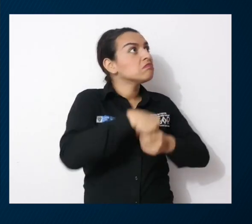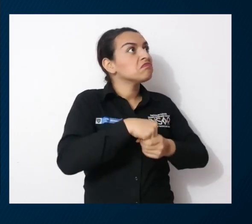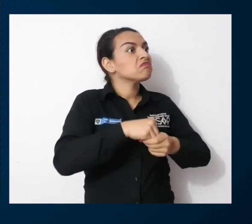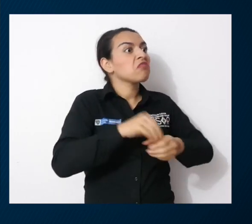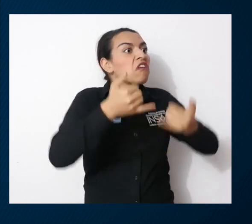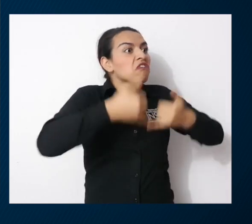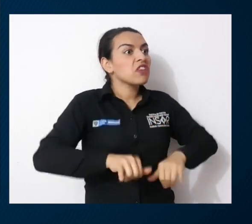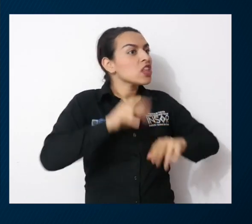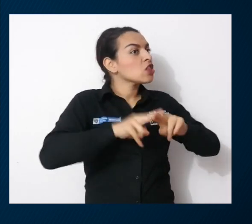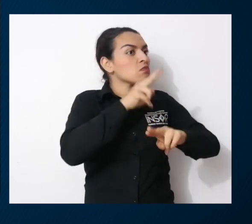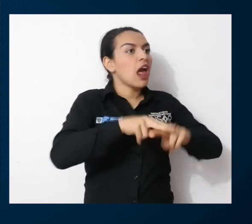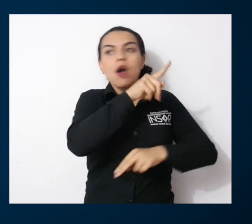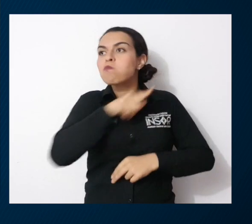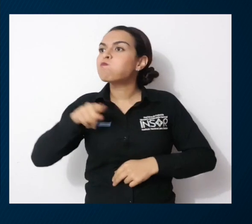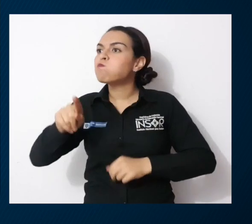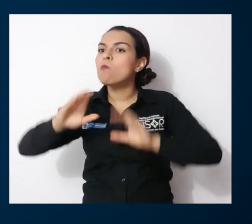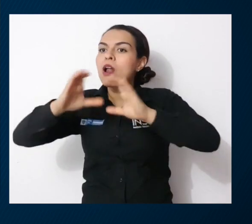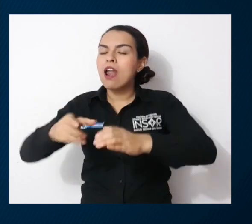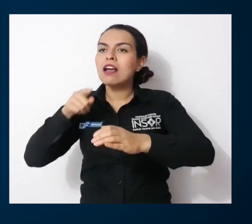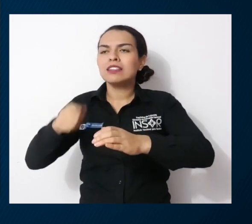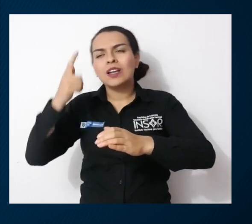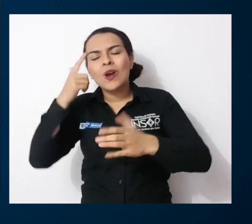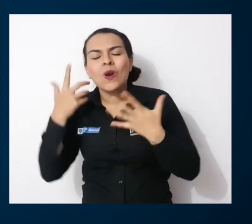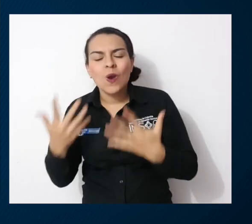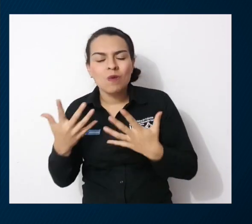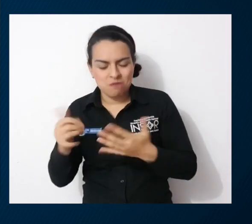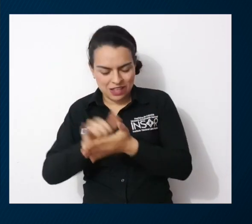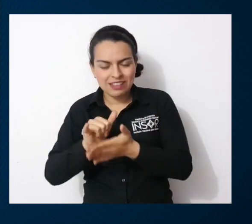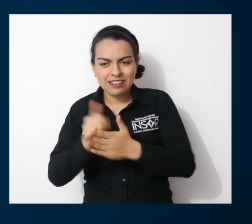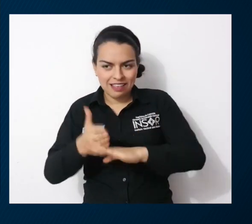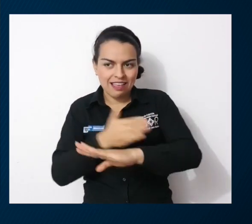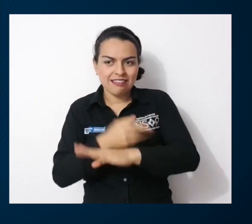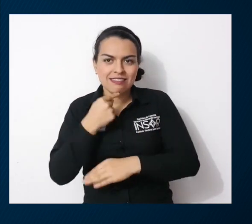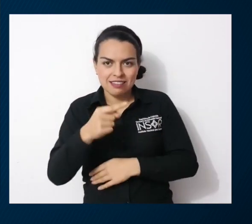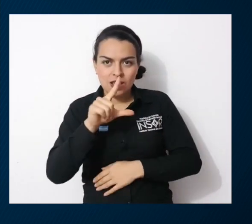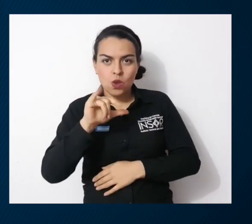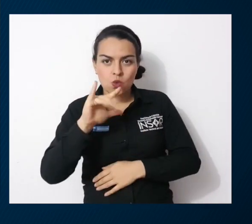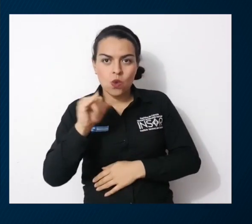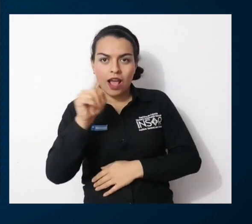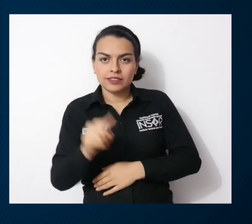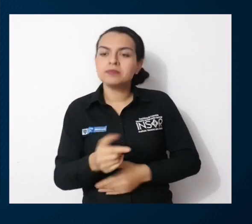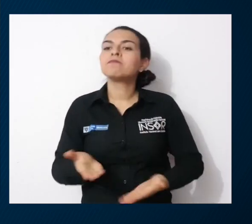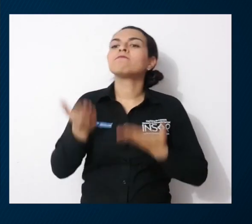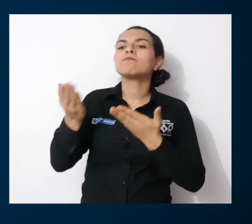de los roles, que tiene que ver un poco también como lo que insinuabas tú, Lucas? Natalia.